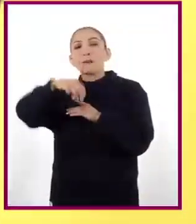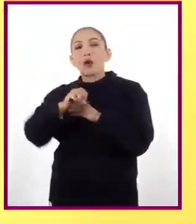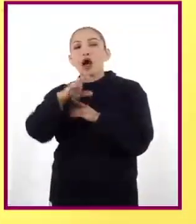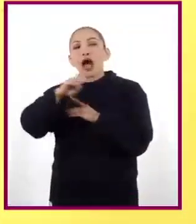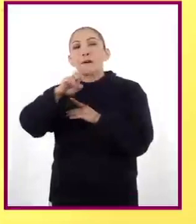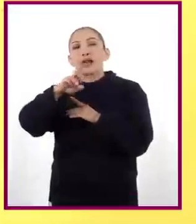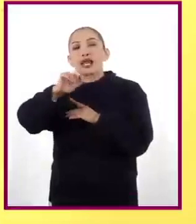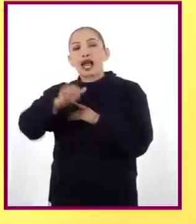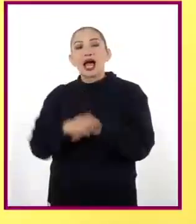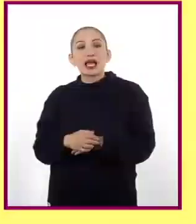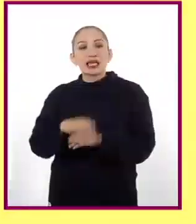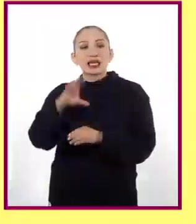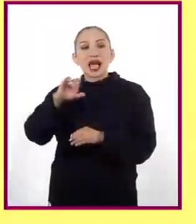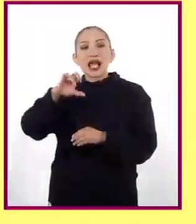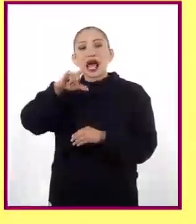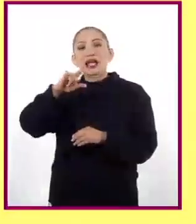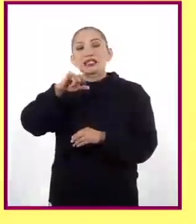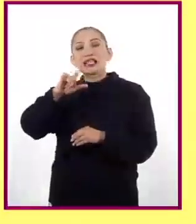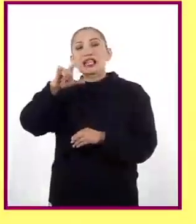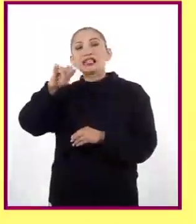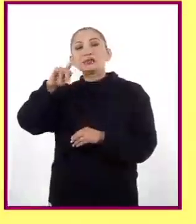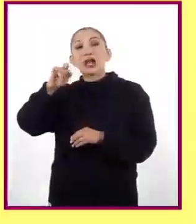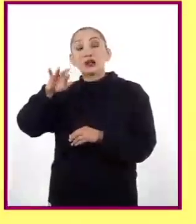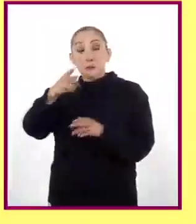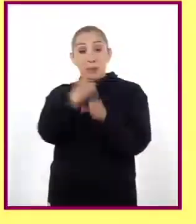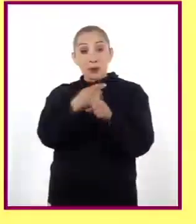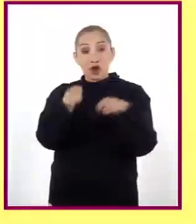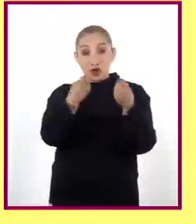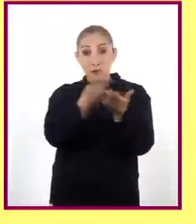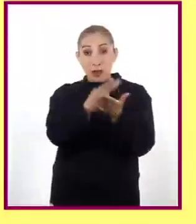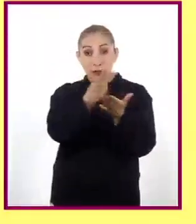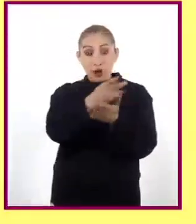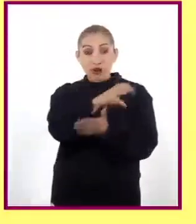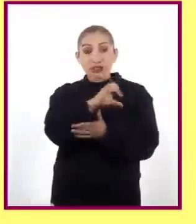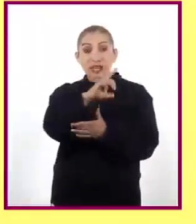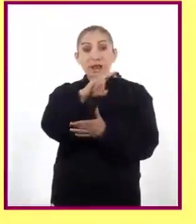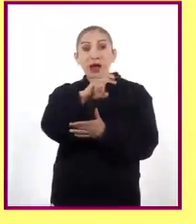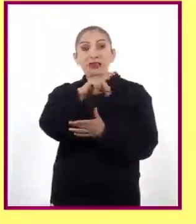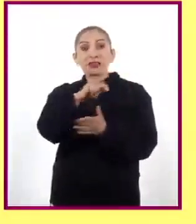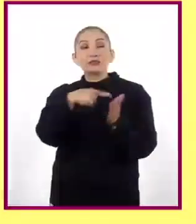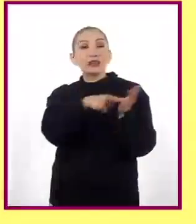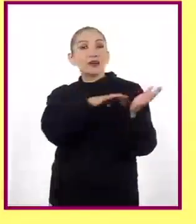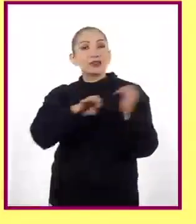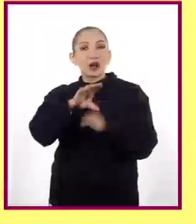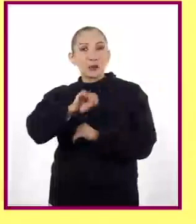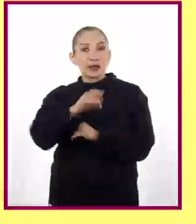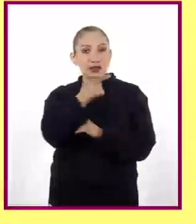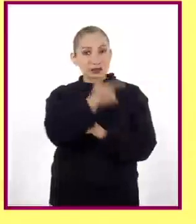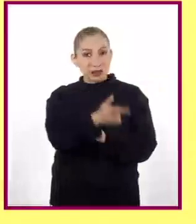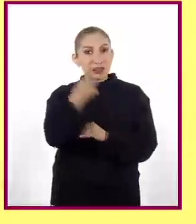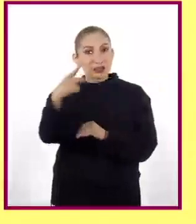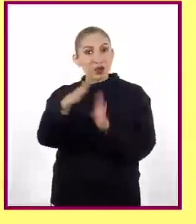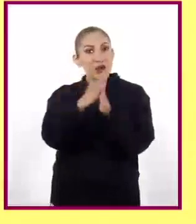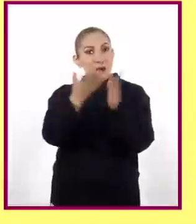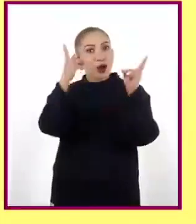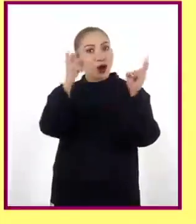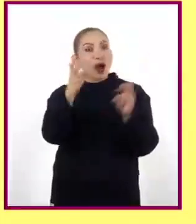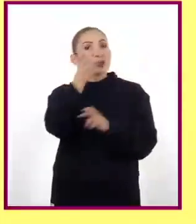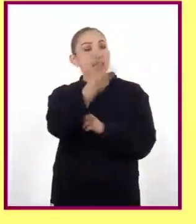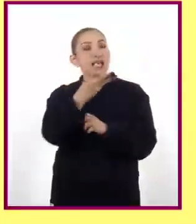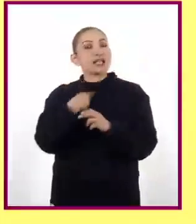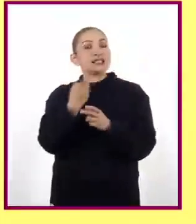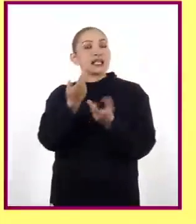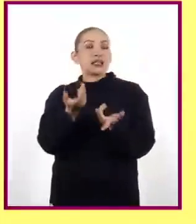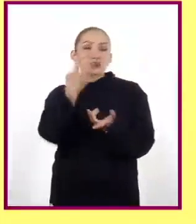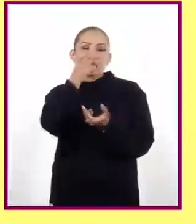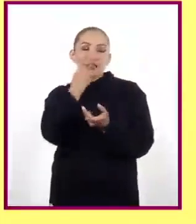y Clarice Lispector. El primero fue condecorado con el Premio Cervantes en 1997 y su novela Tres